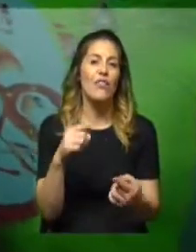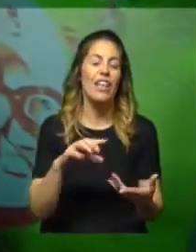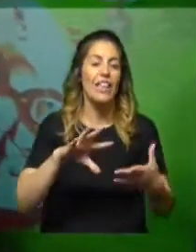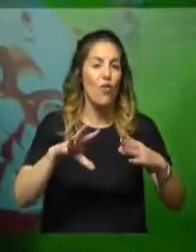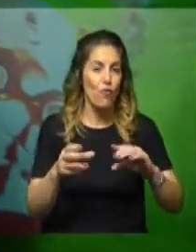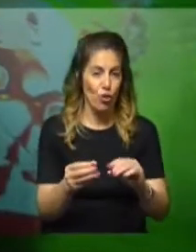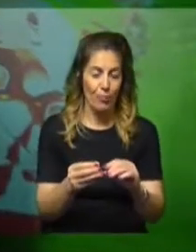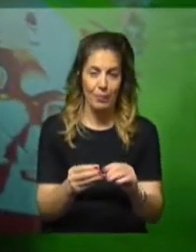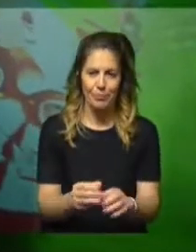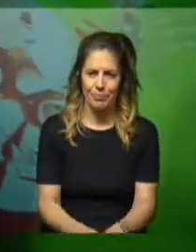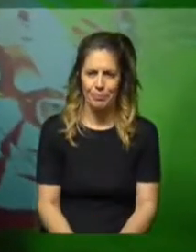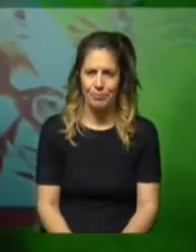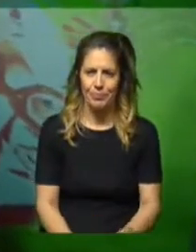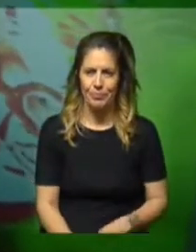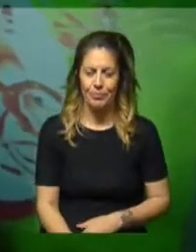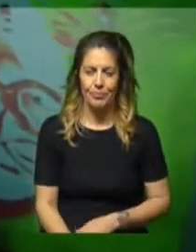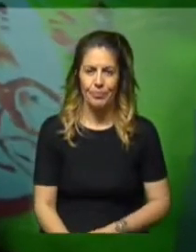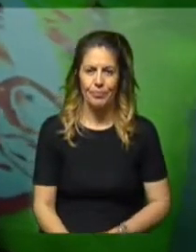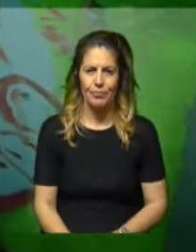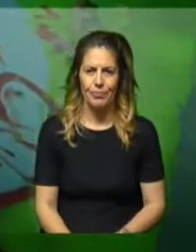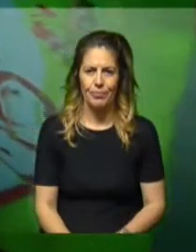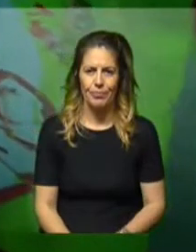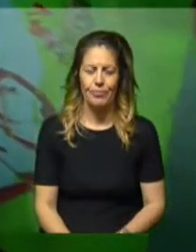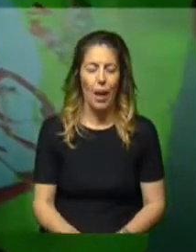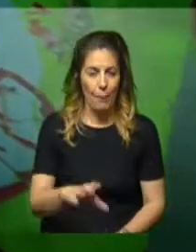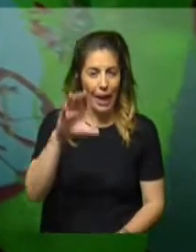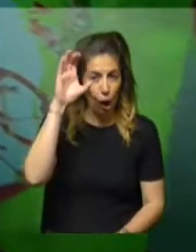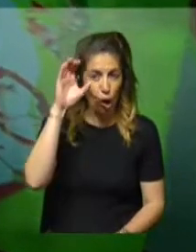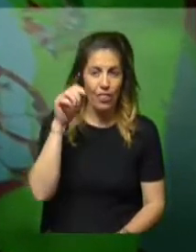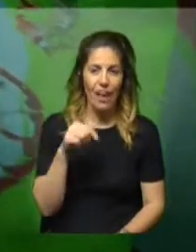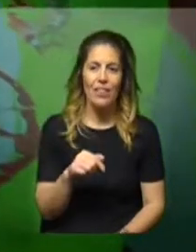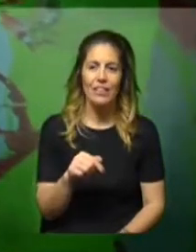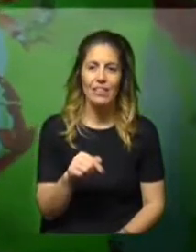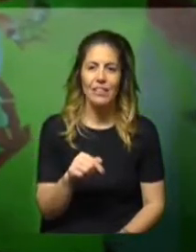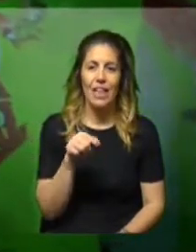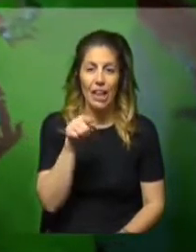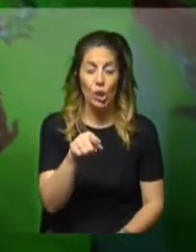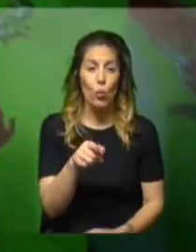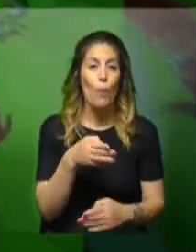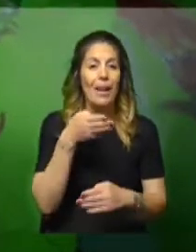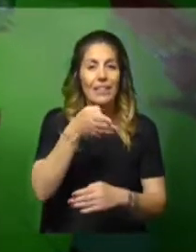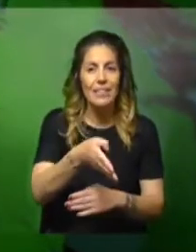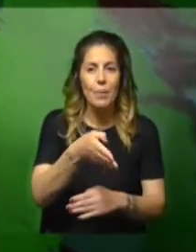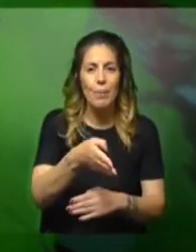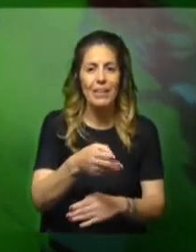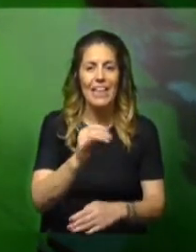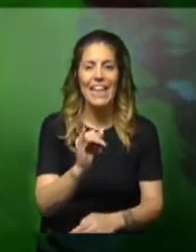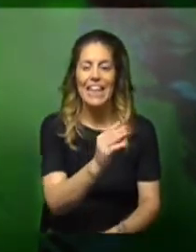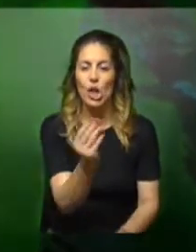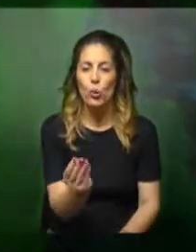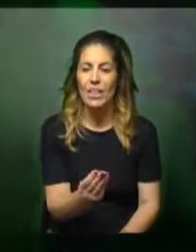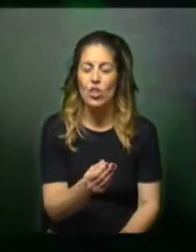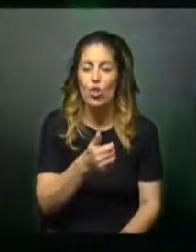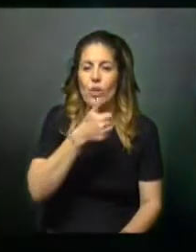entonces me recordaban que que tú participaste en la Ilustración de